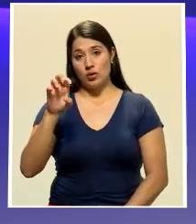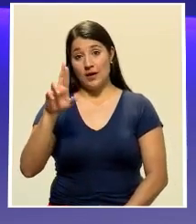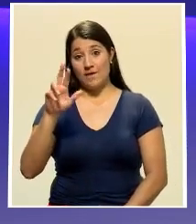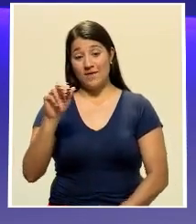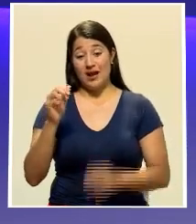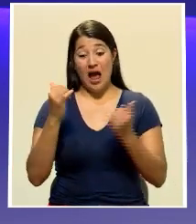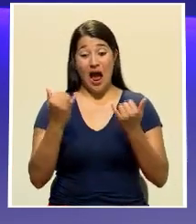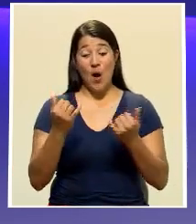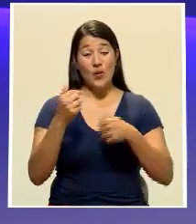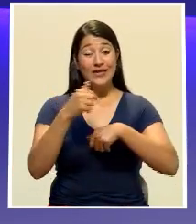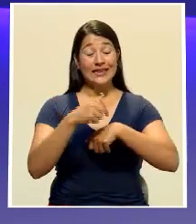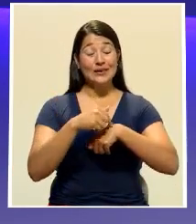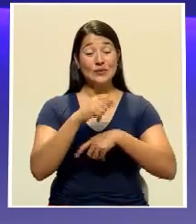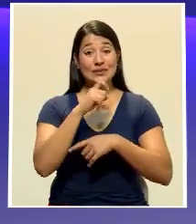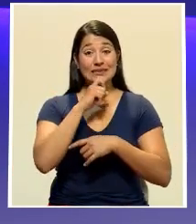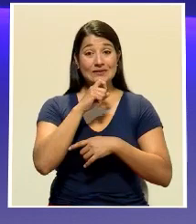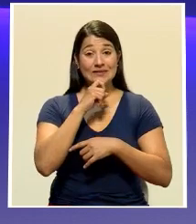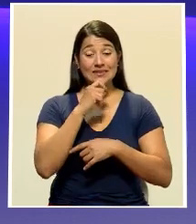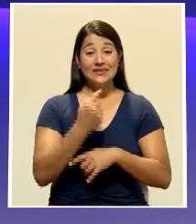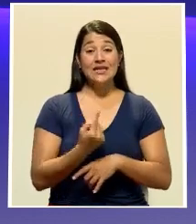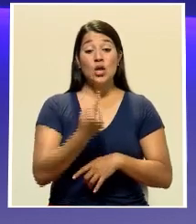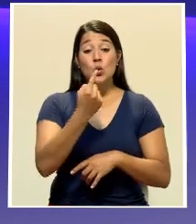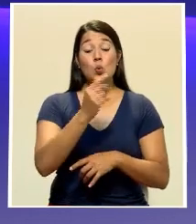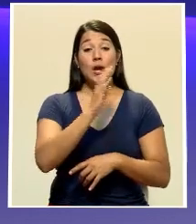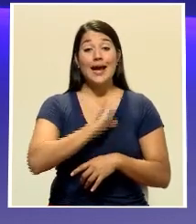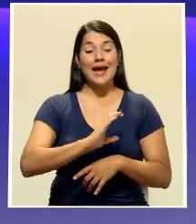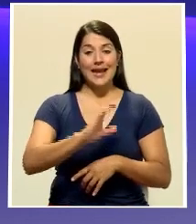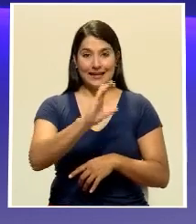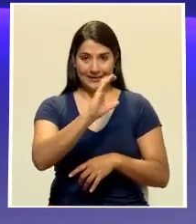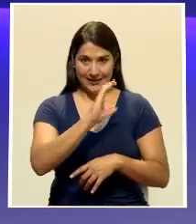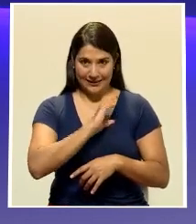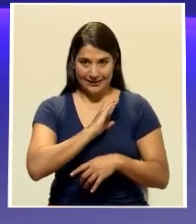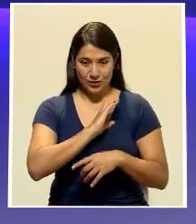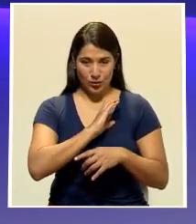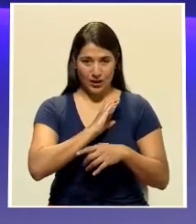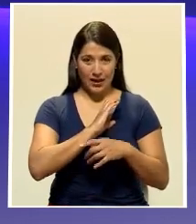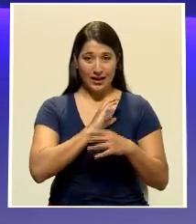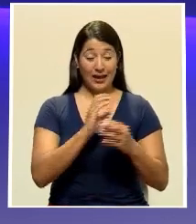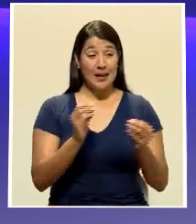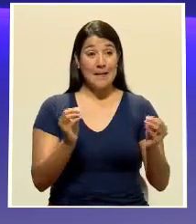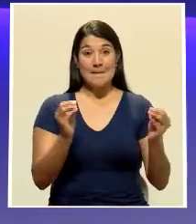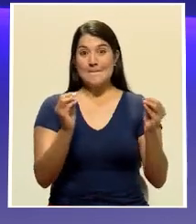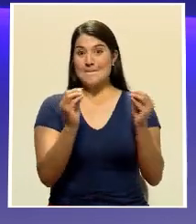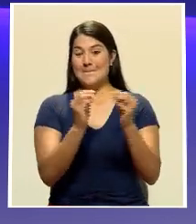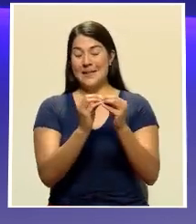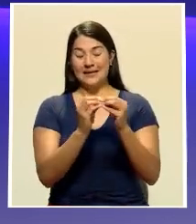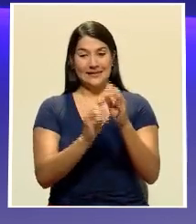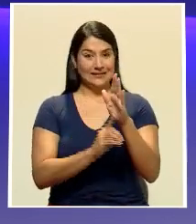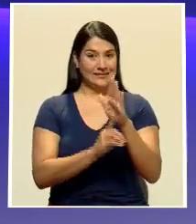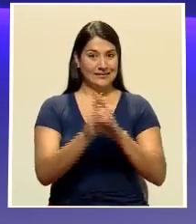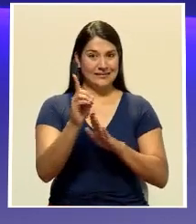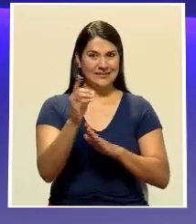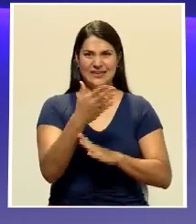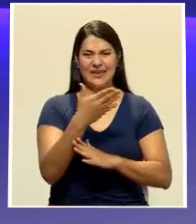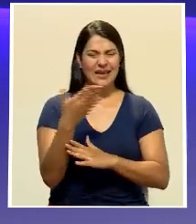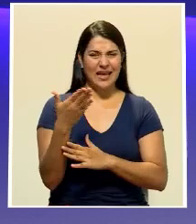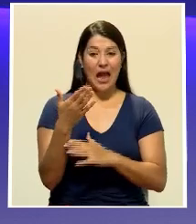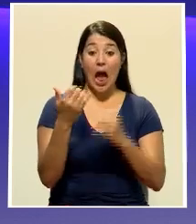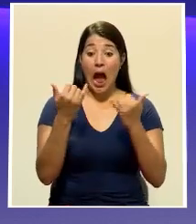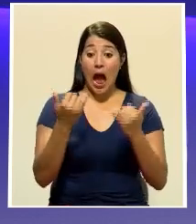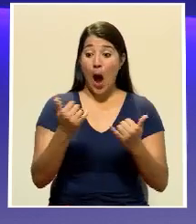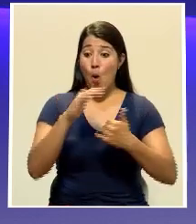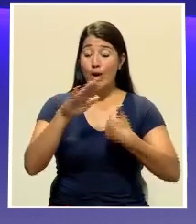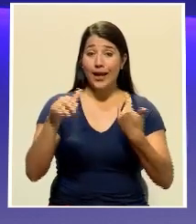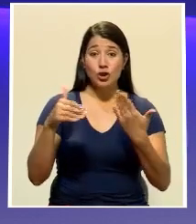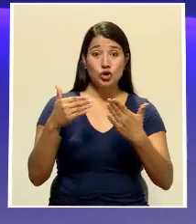tiempos convulsos, una de las características que más se exacerbaron es la